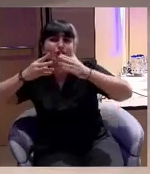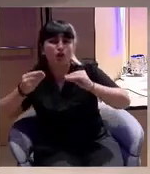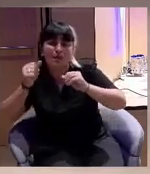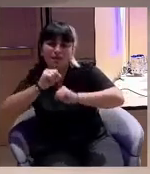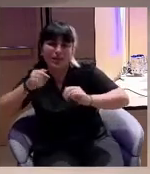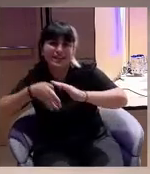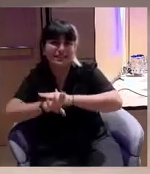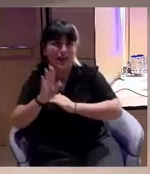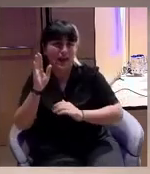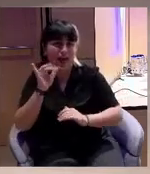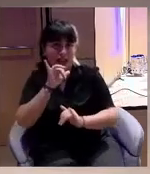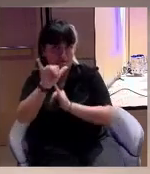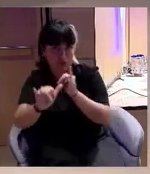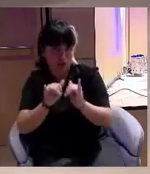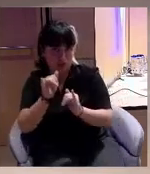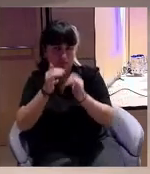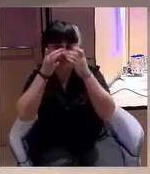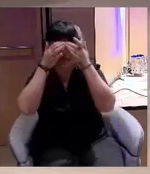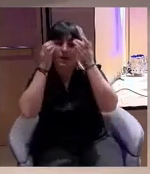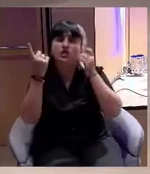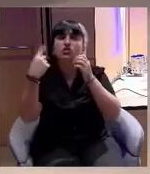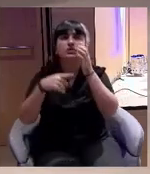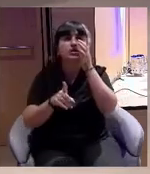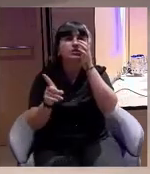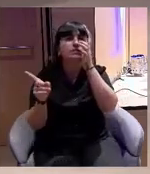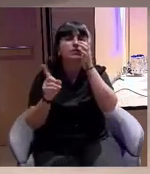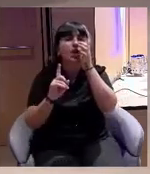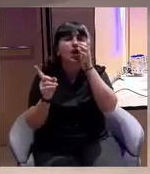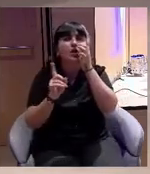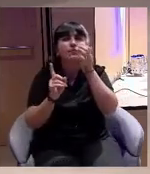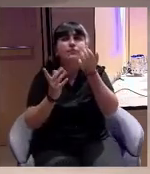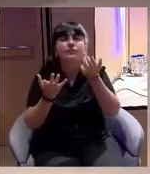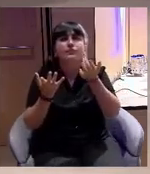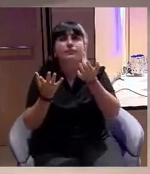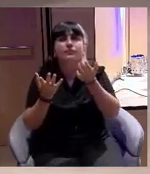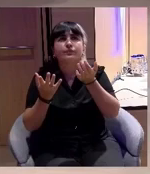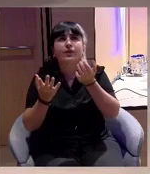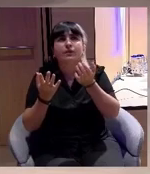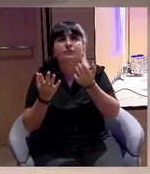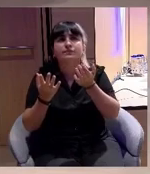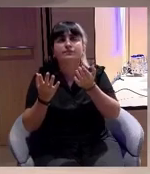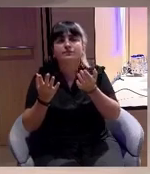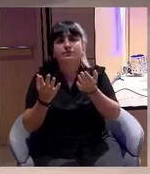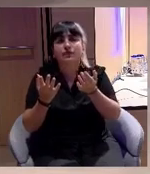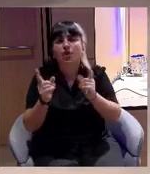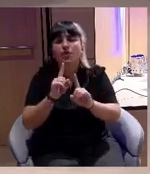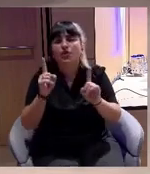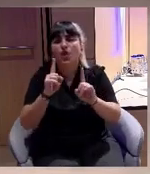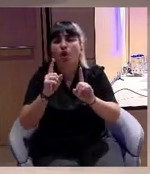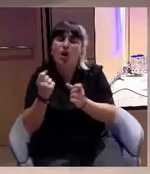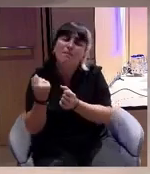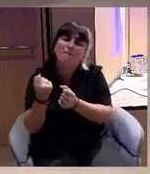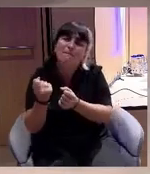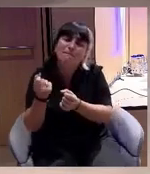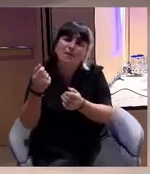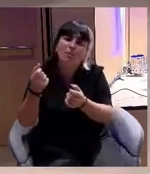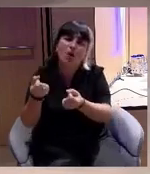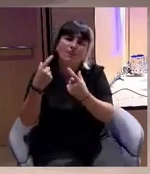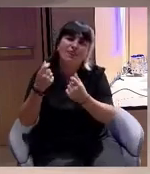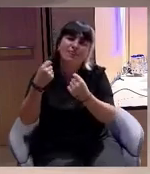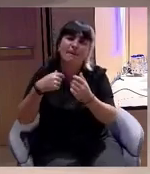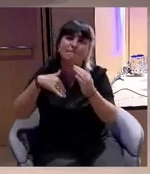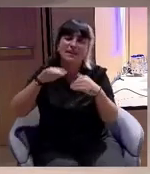no no no nos subsidi Pero al menos bjenos no nos generen costos adicionales